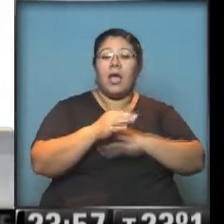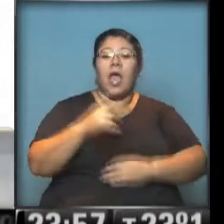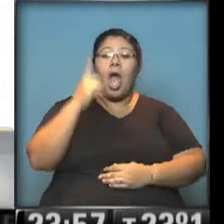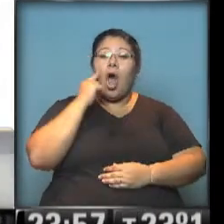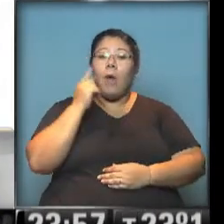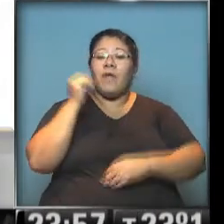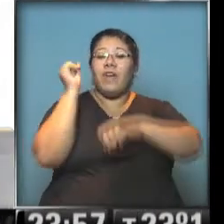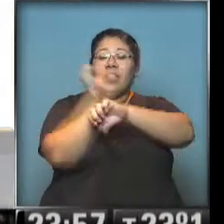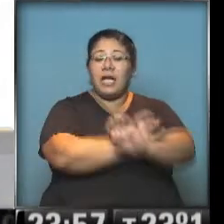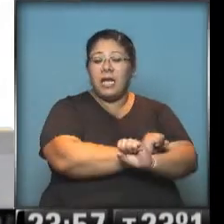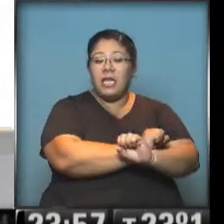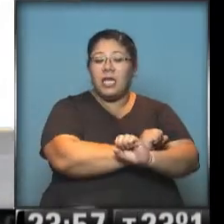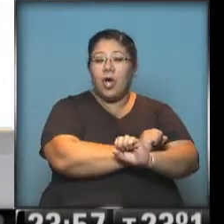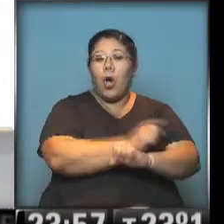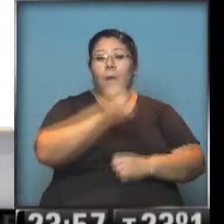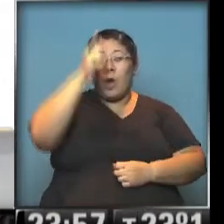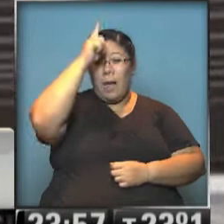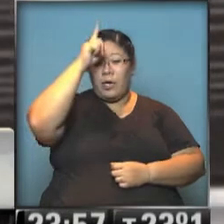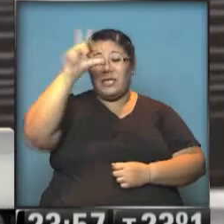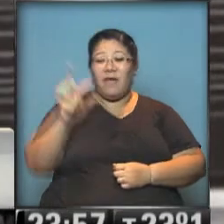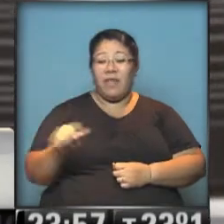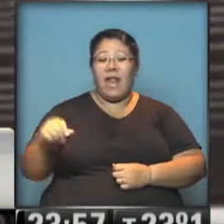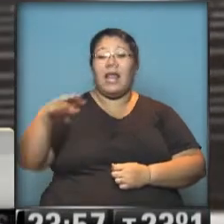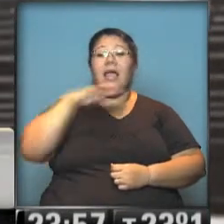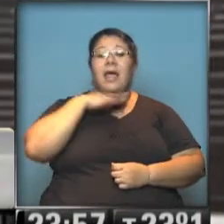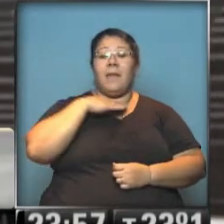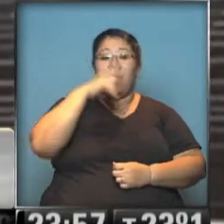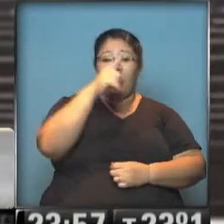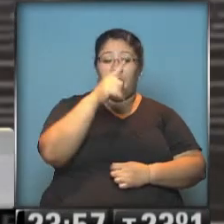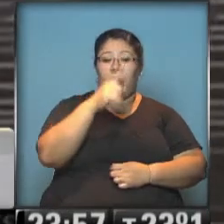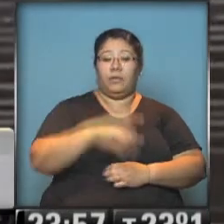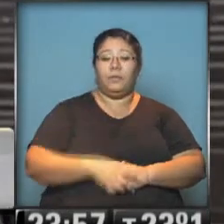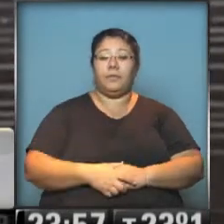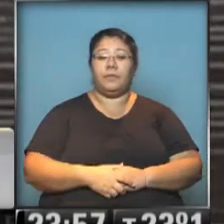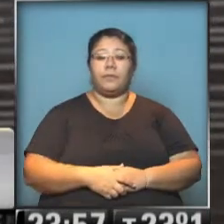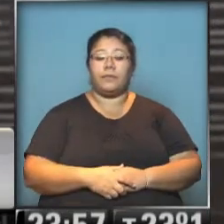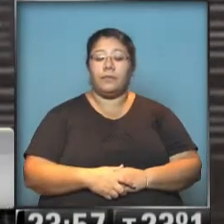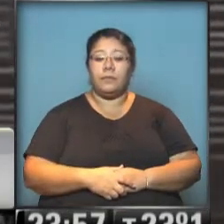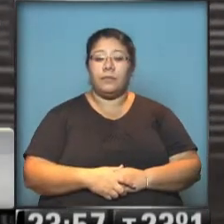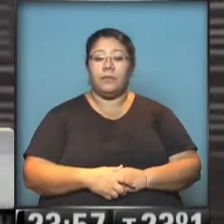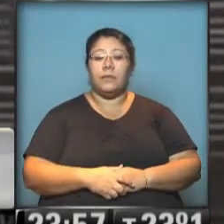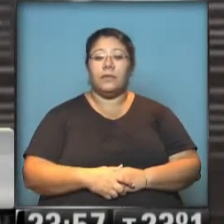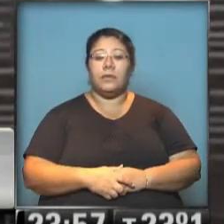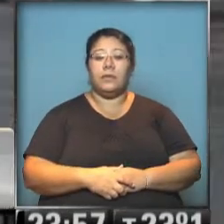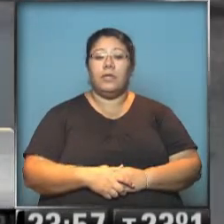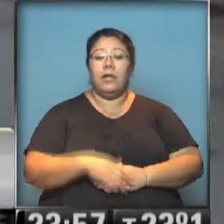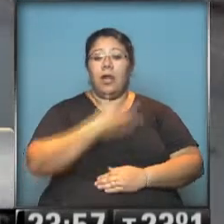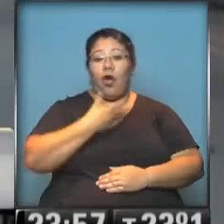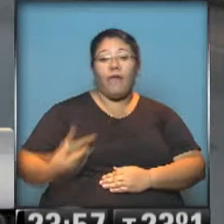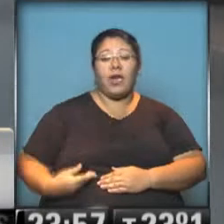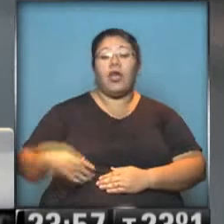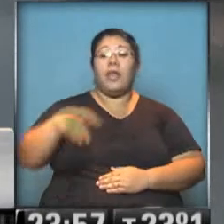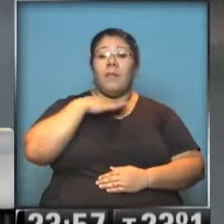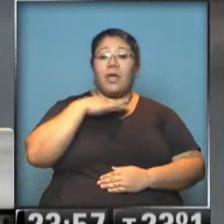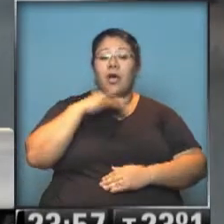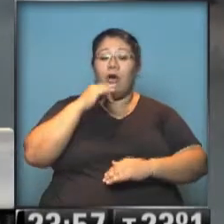fuerzas federales en el norteño estado de Nuevo León, según fuentes del Gabinete de Seguridad Nacional del Gobierno de México.